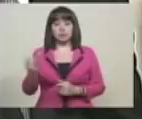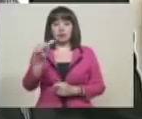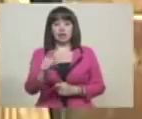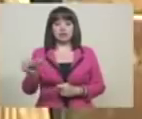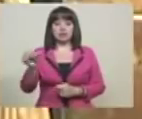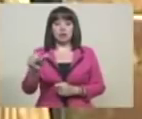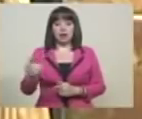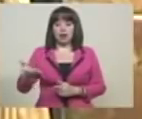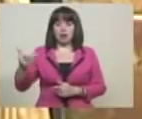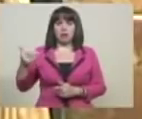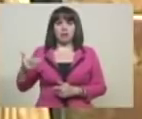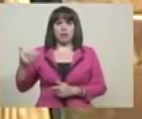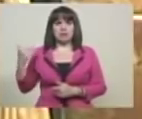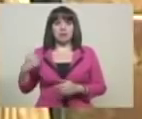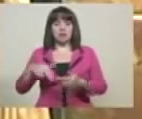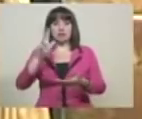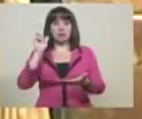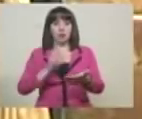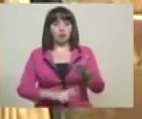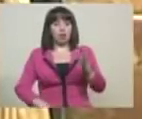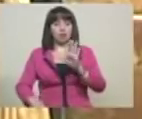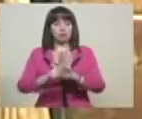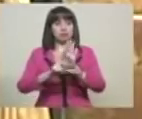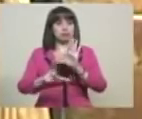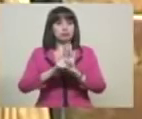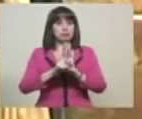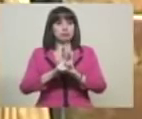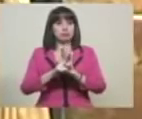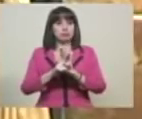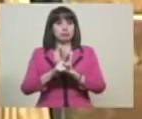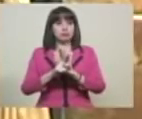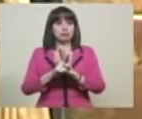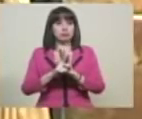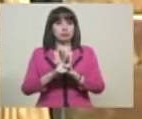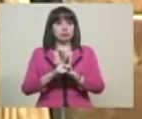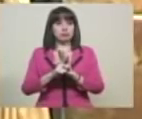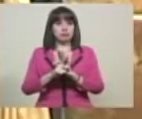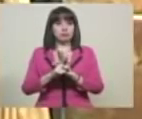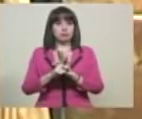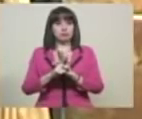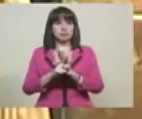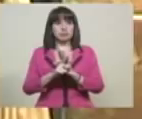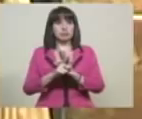se aprobó una ley para despenalizar